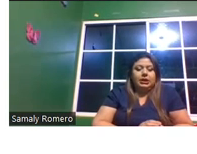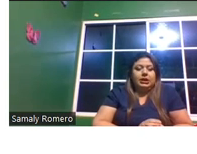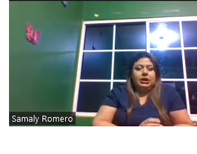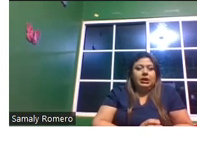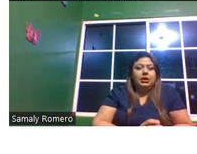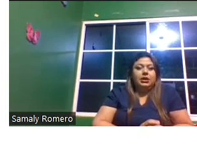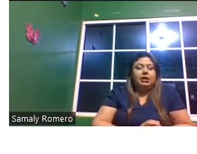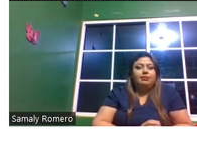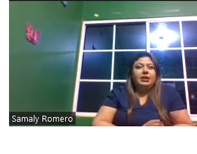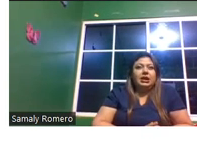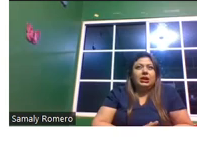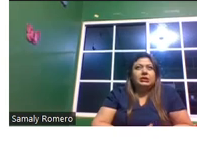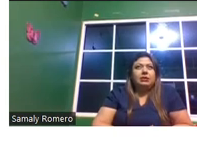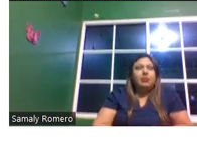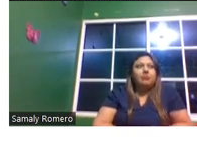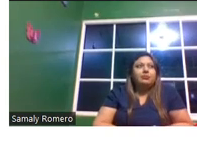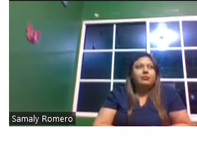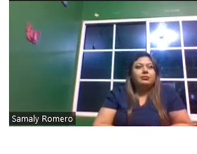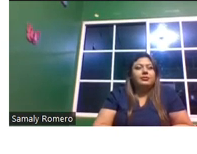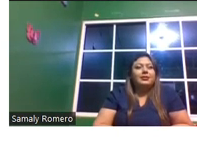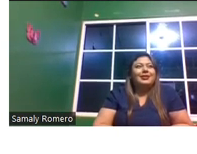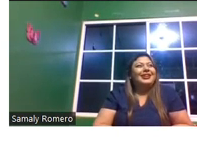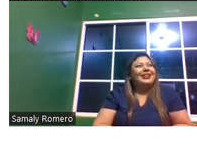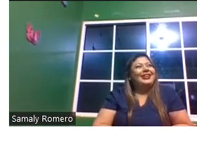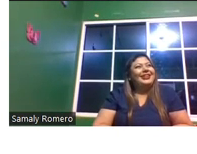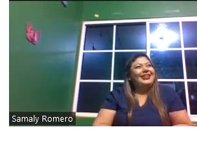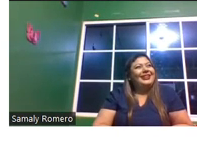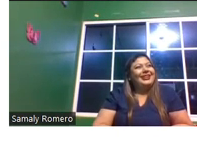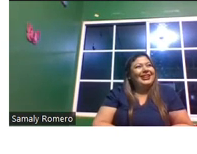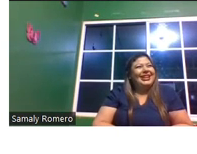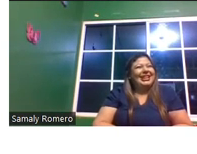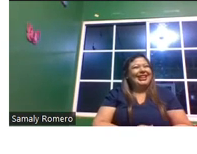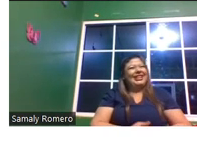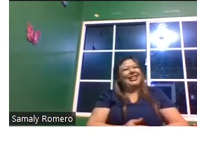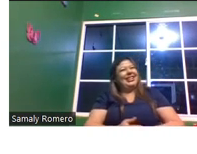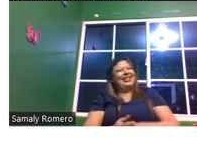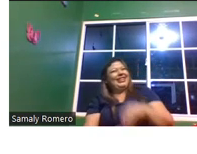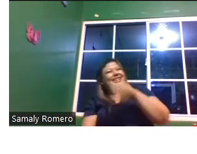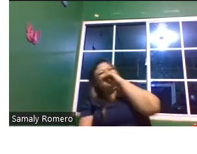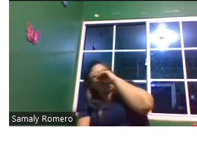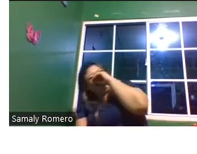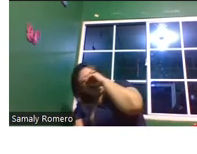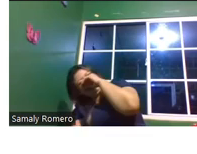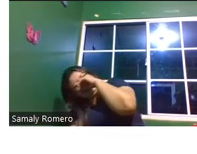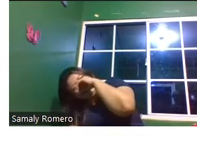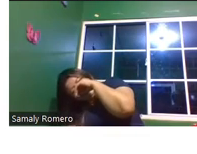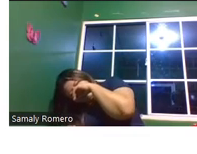injerencia directamente, sobre venta, marketing, administrativo, todo lo que envuelve. Ese es el